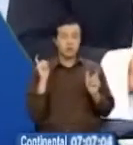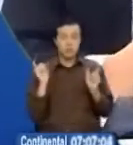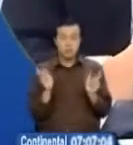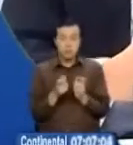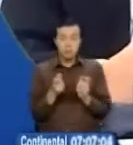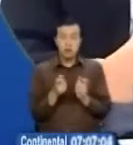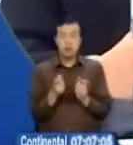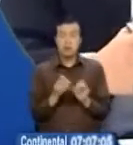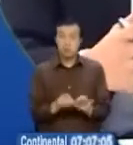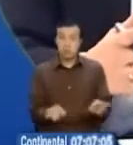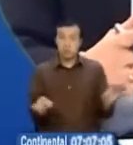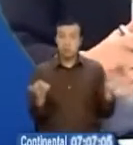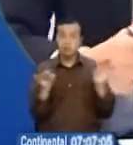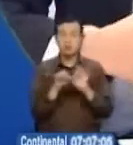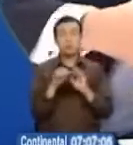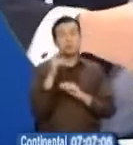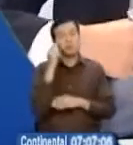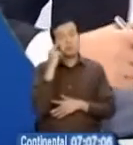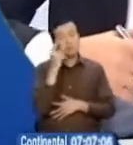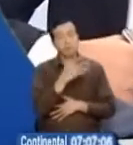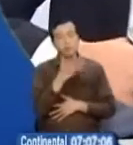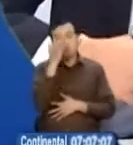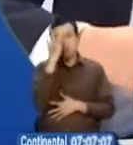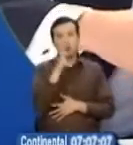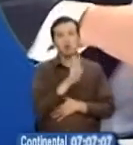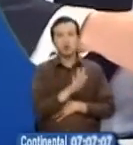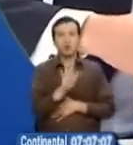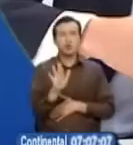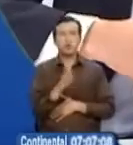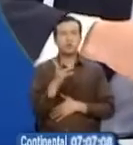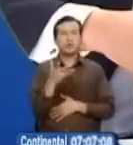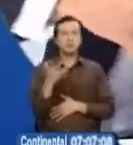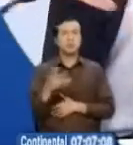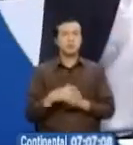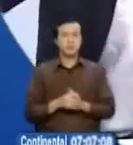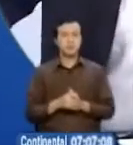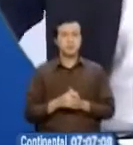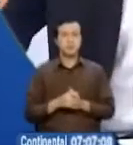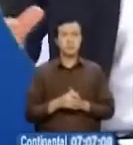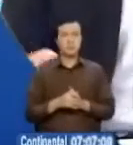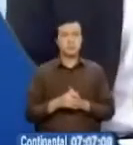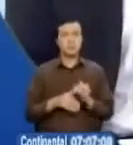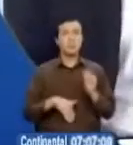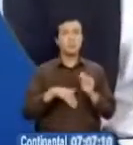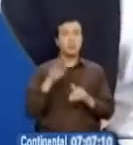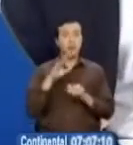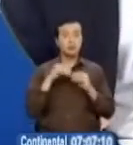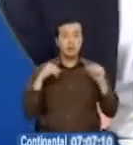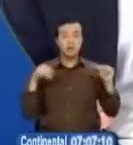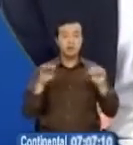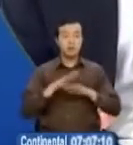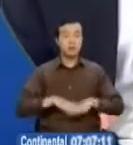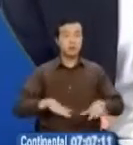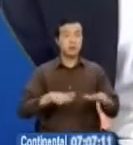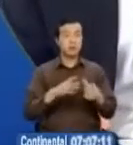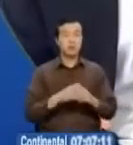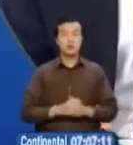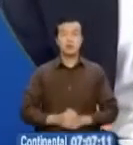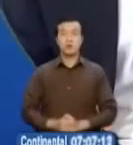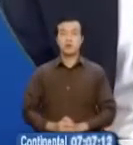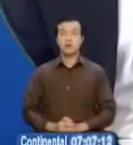son importantes a la hora del té porque tienen una gran influencia en territorio.